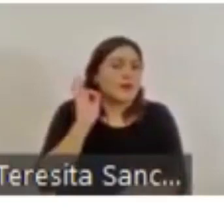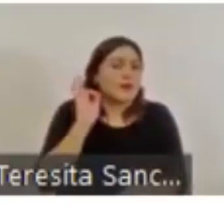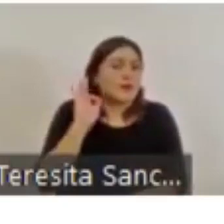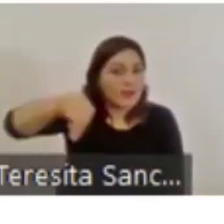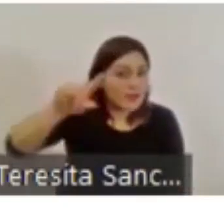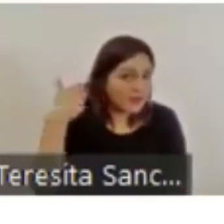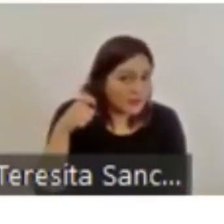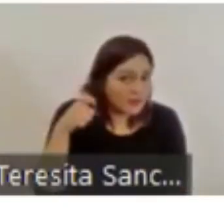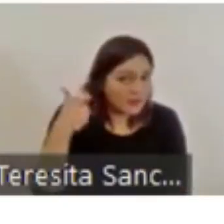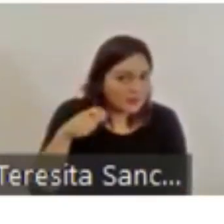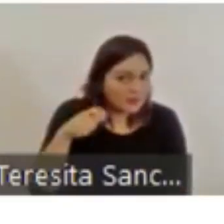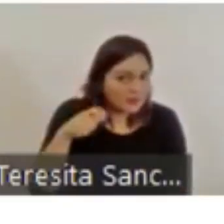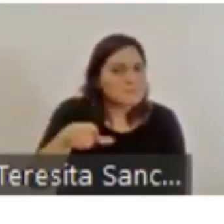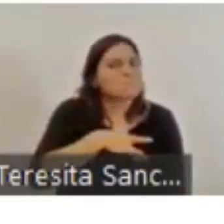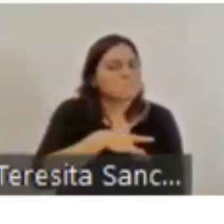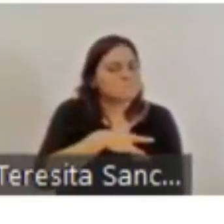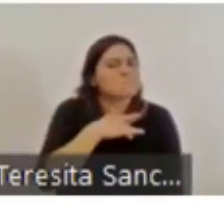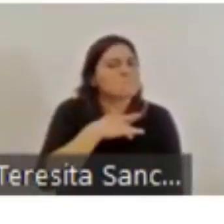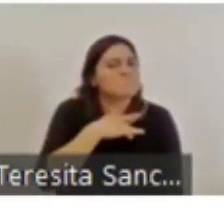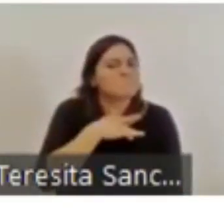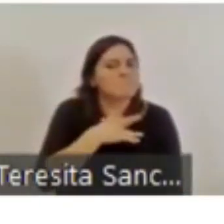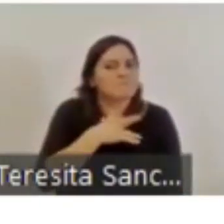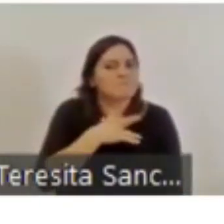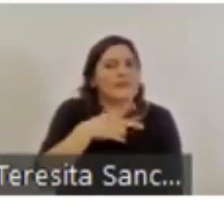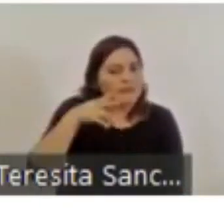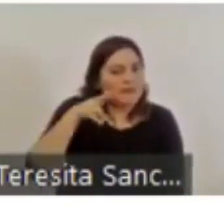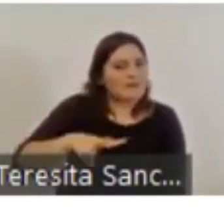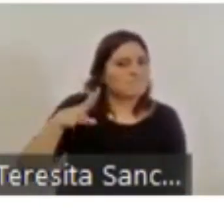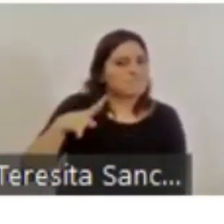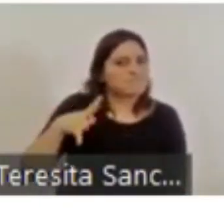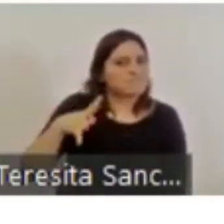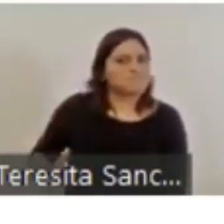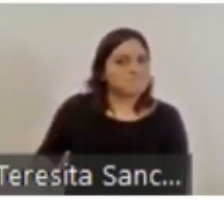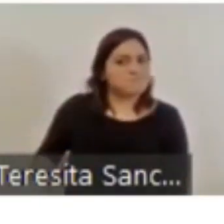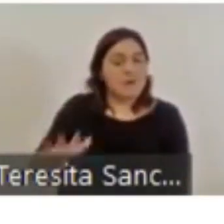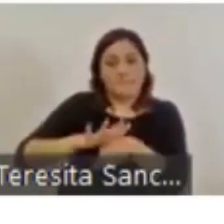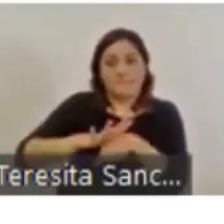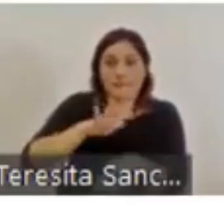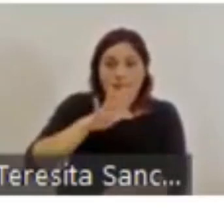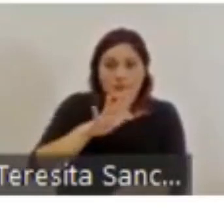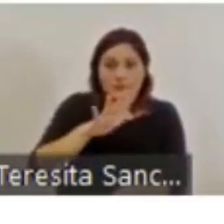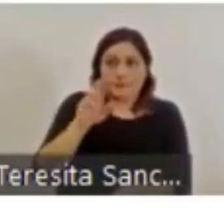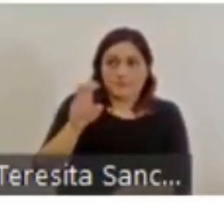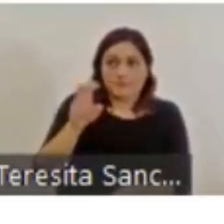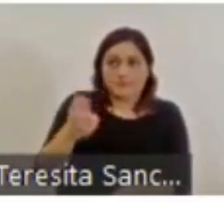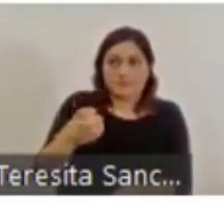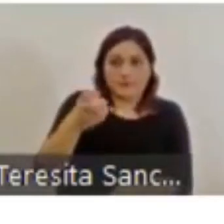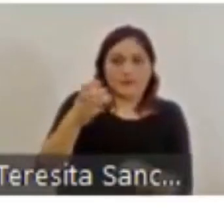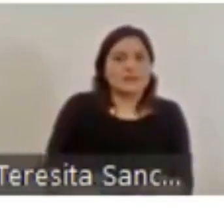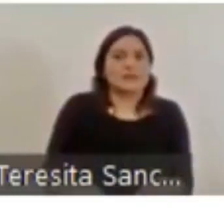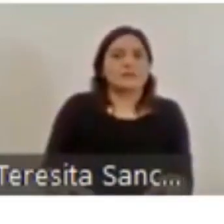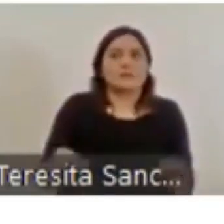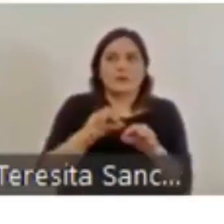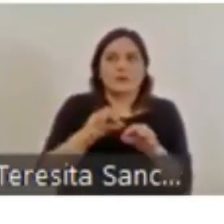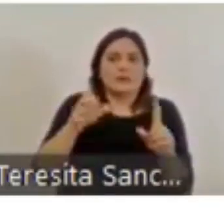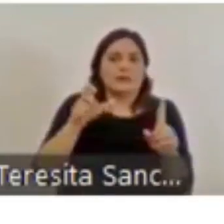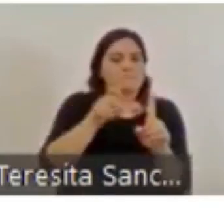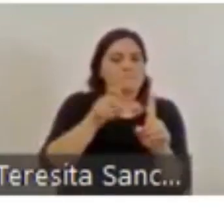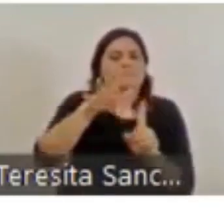de sentirse orgulloso y más, ¿sí? Está dentro del ámbito de la protección civil.